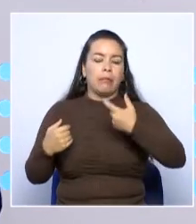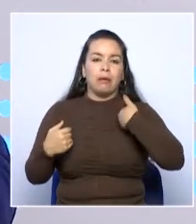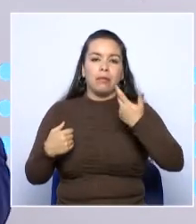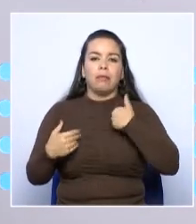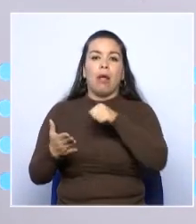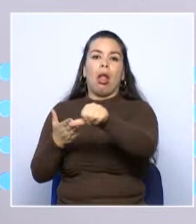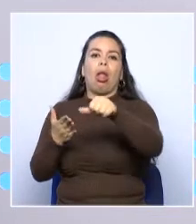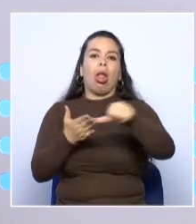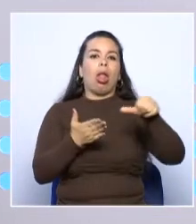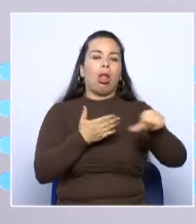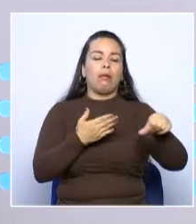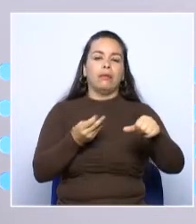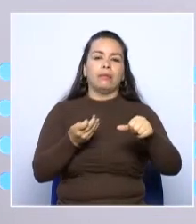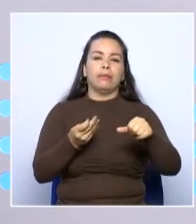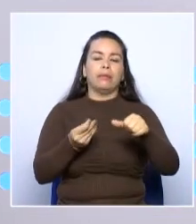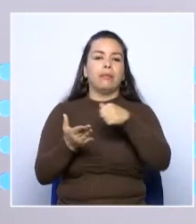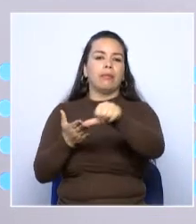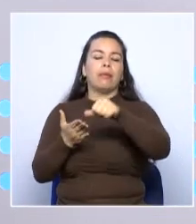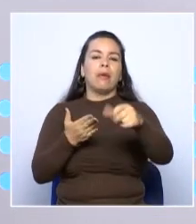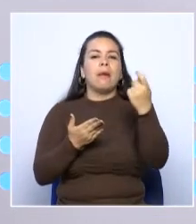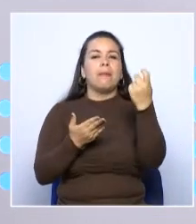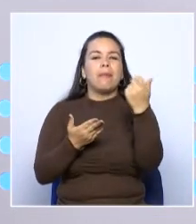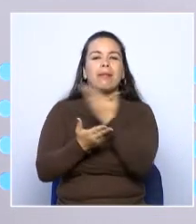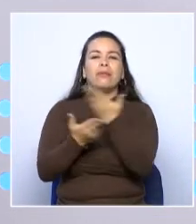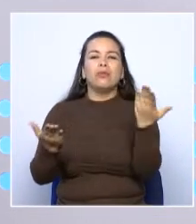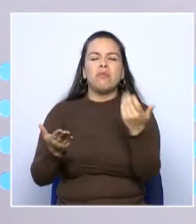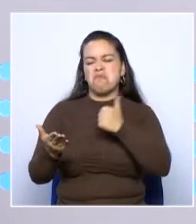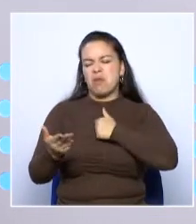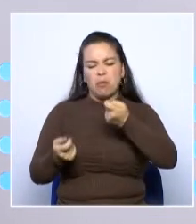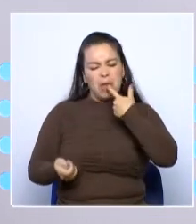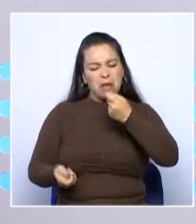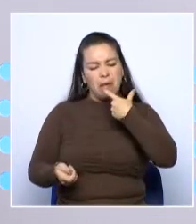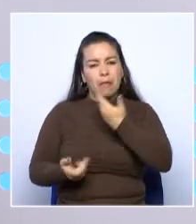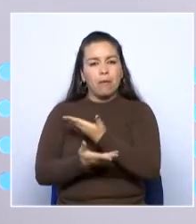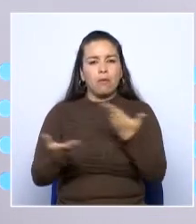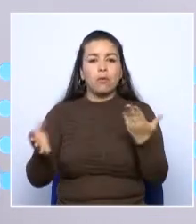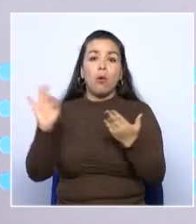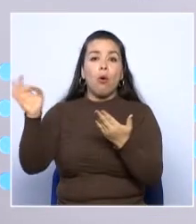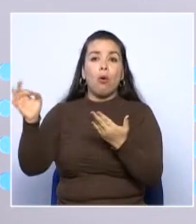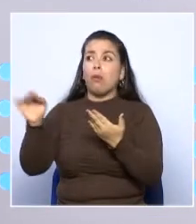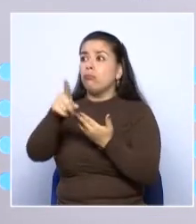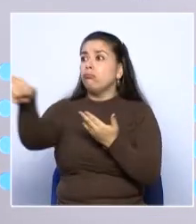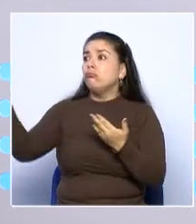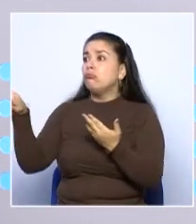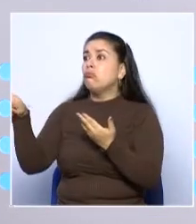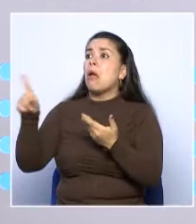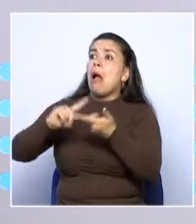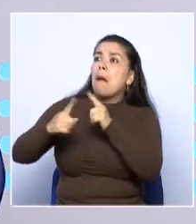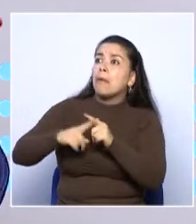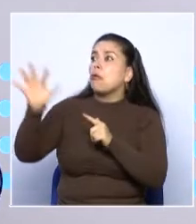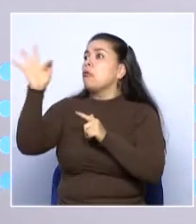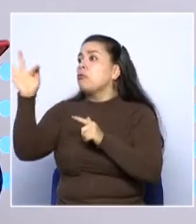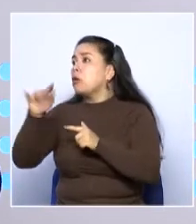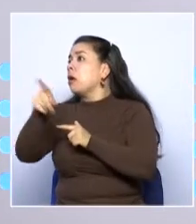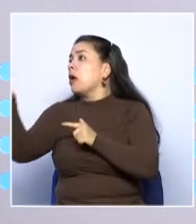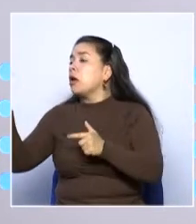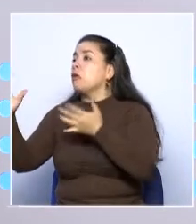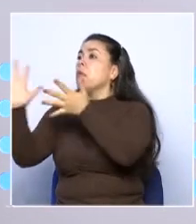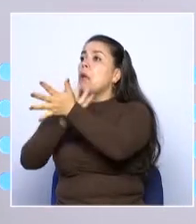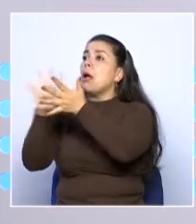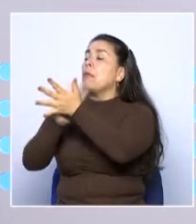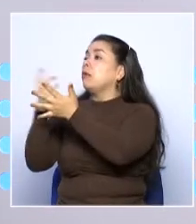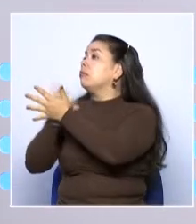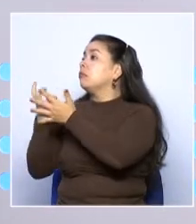gastar mucha más plata en medicamentos automedicados o recomendados por todo el mundo, porque en medicina todo el mundo pone y quita, eso es